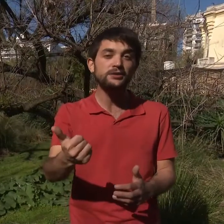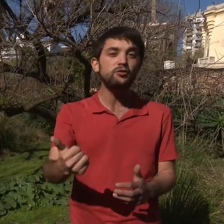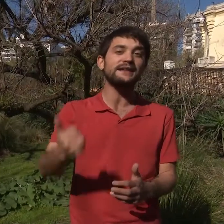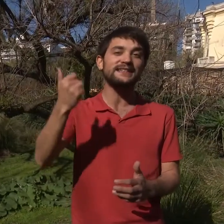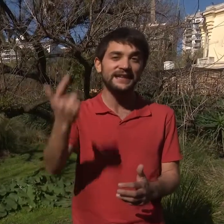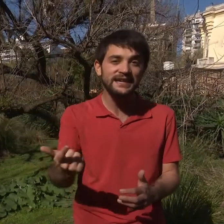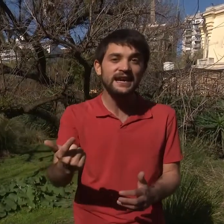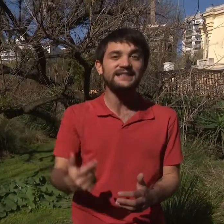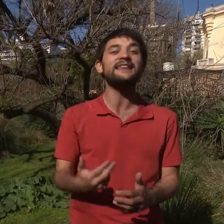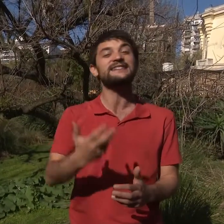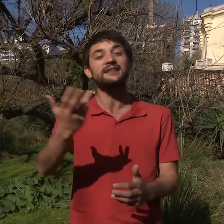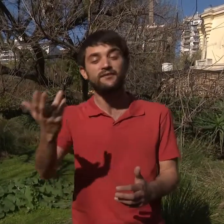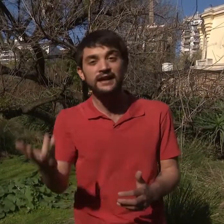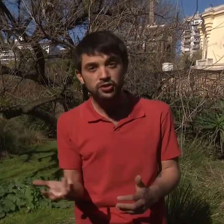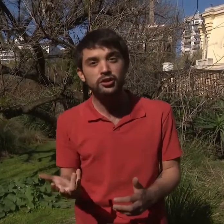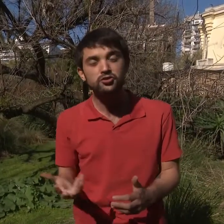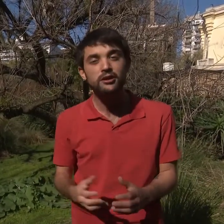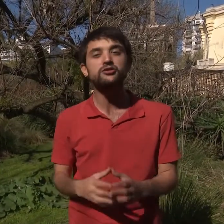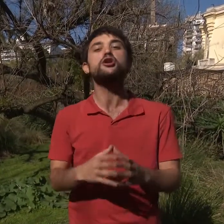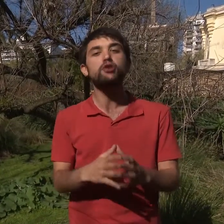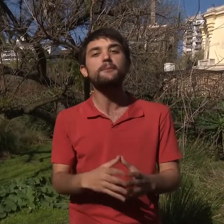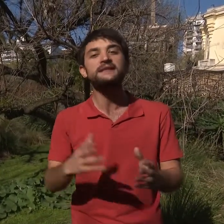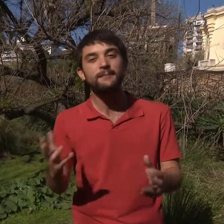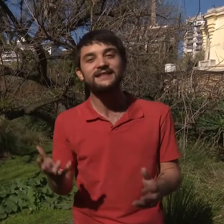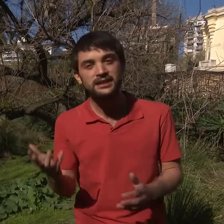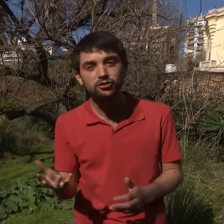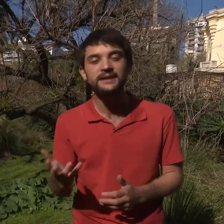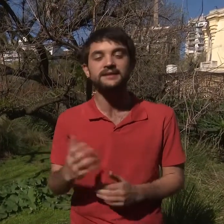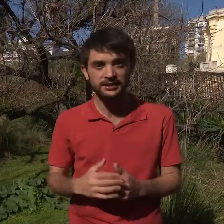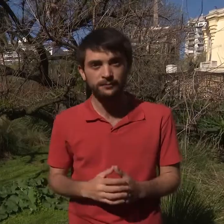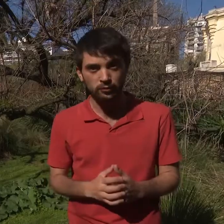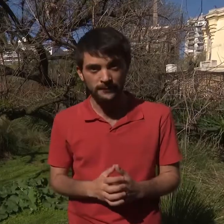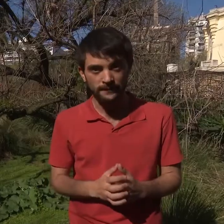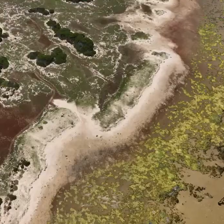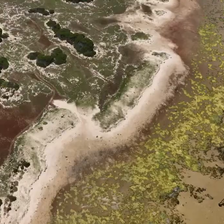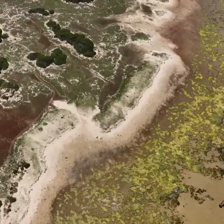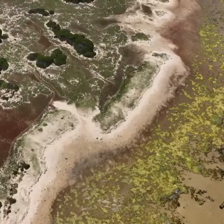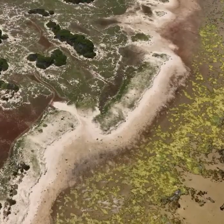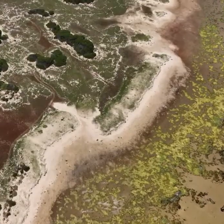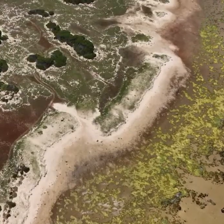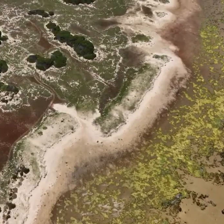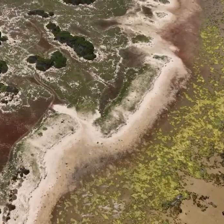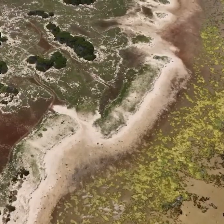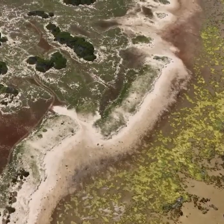las temperaturas, sequías y desertificación de los suelos son los principales síntomas de este problema.